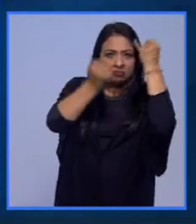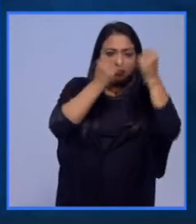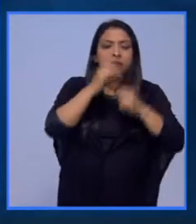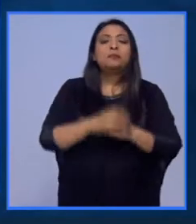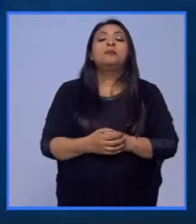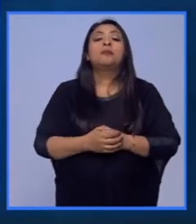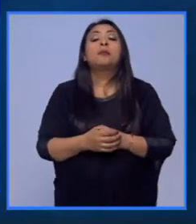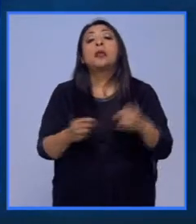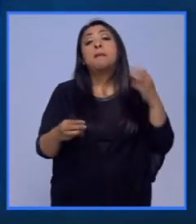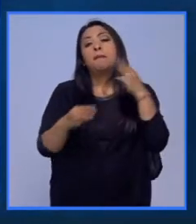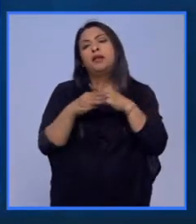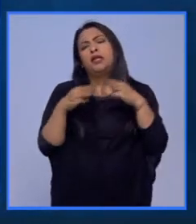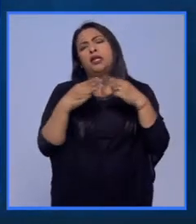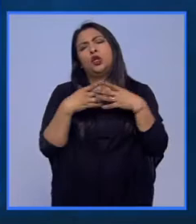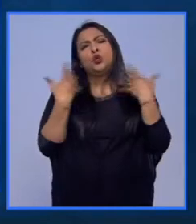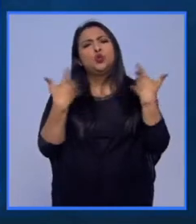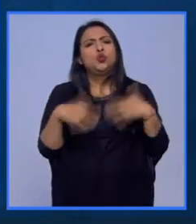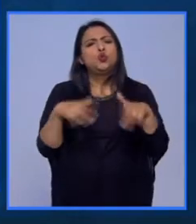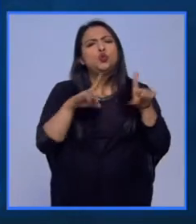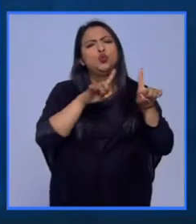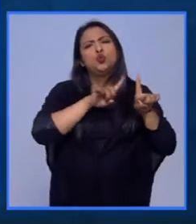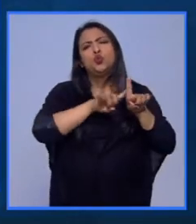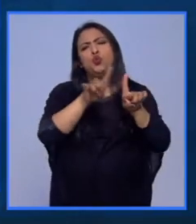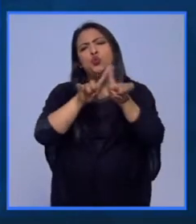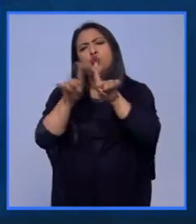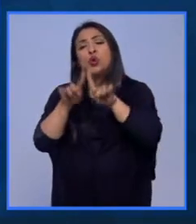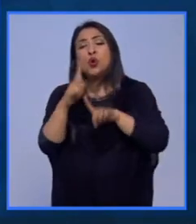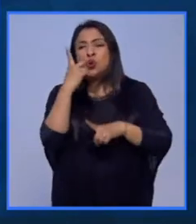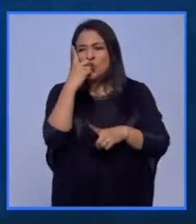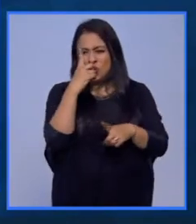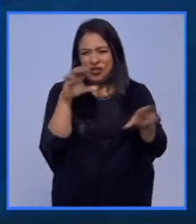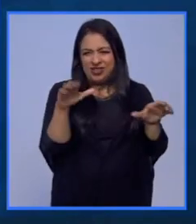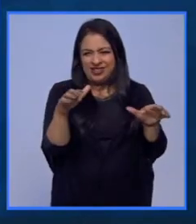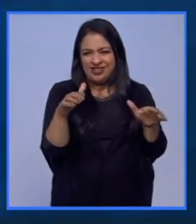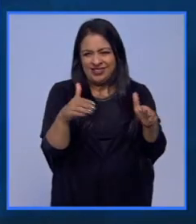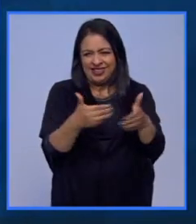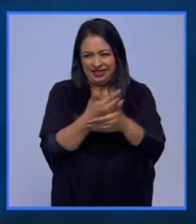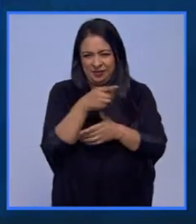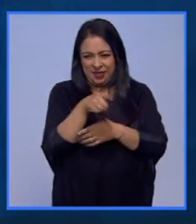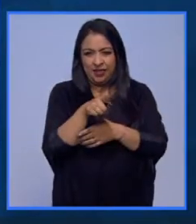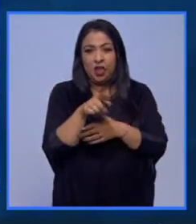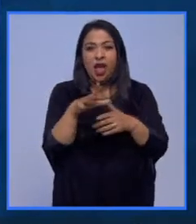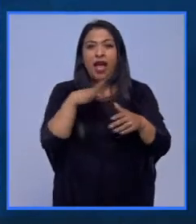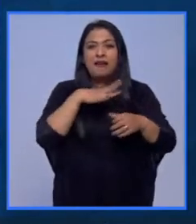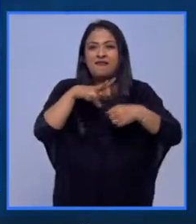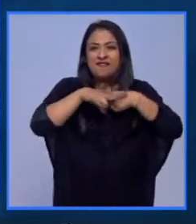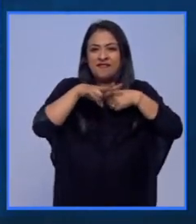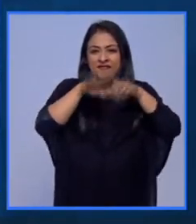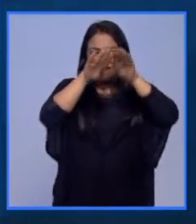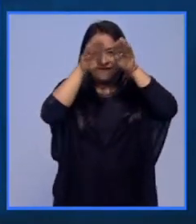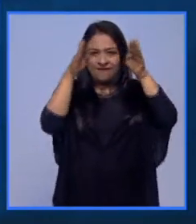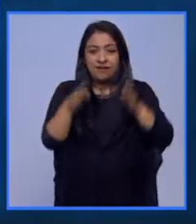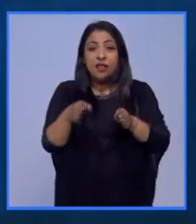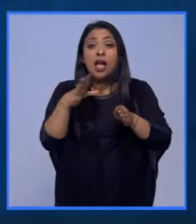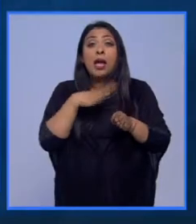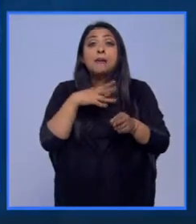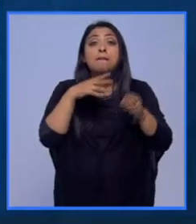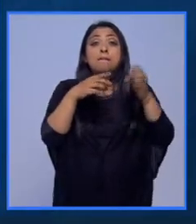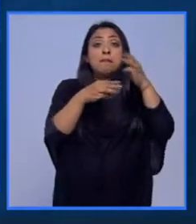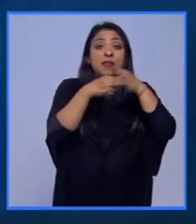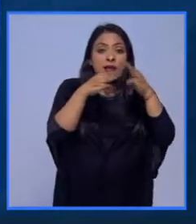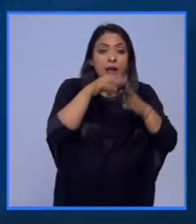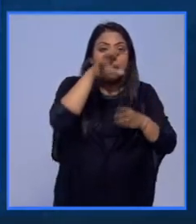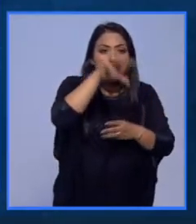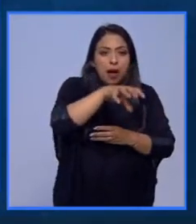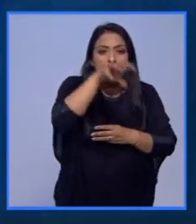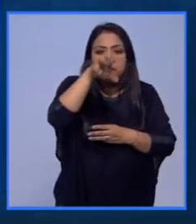Los materiales, hay de todo. Hay uno de los de las vitrinas en donde están por materiales, es